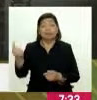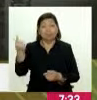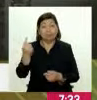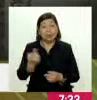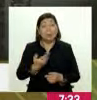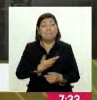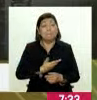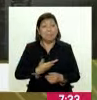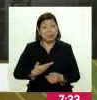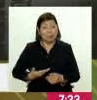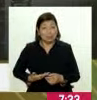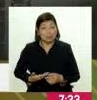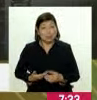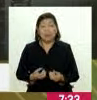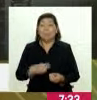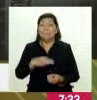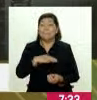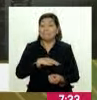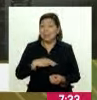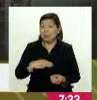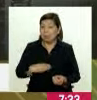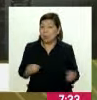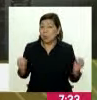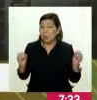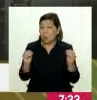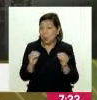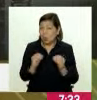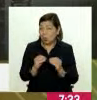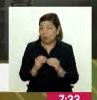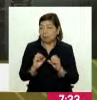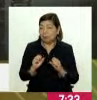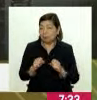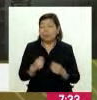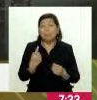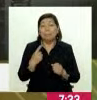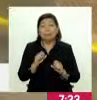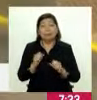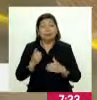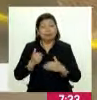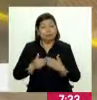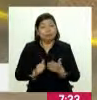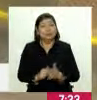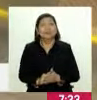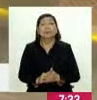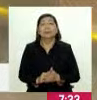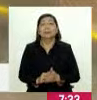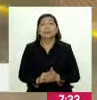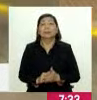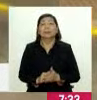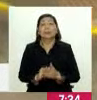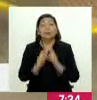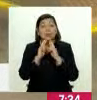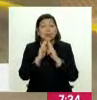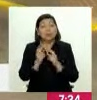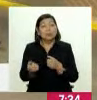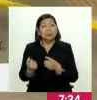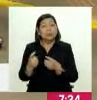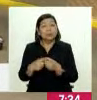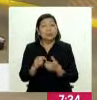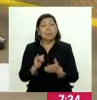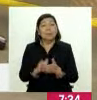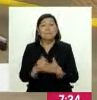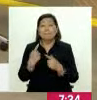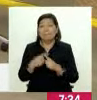República, la presidencia del Consejo de Ministros. Hay un nivel de coordinación multisectorial para generar pues una respuesta integral.